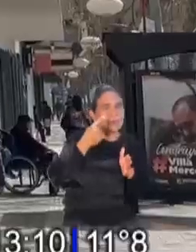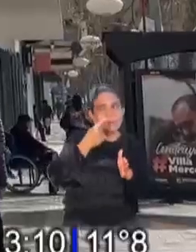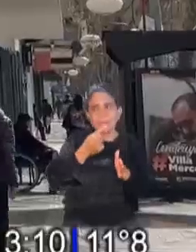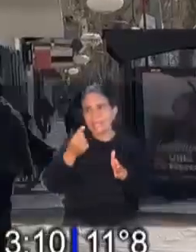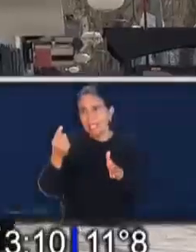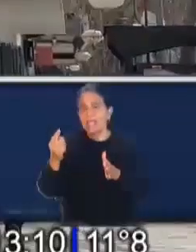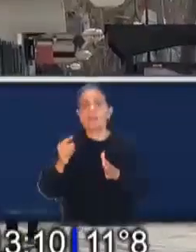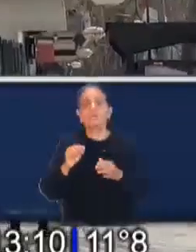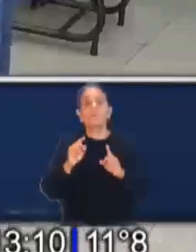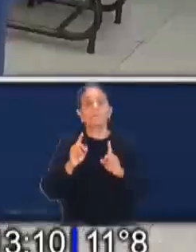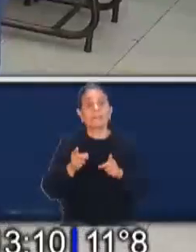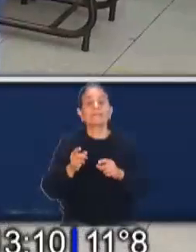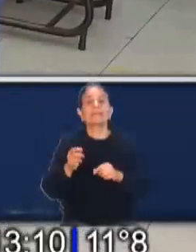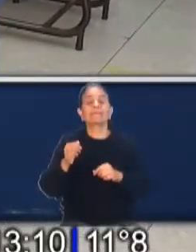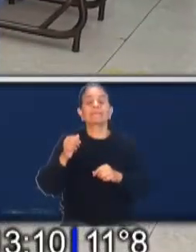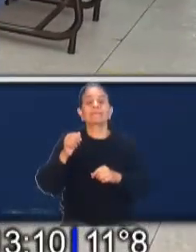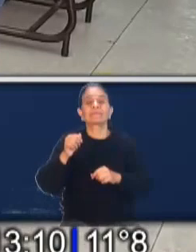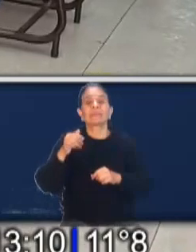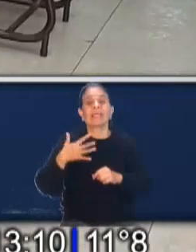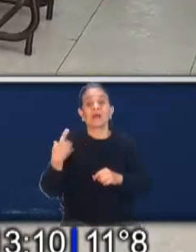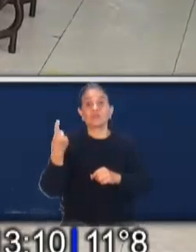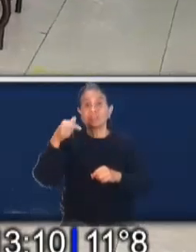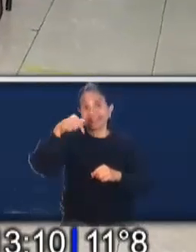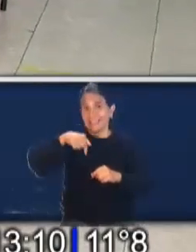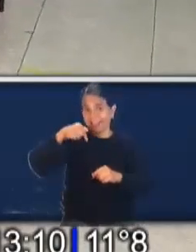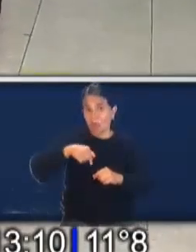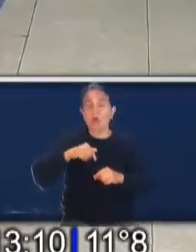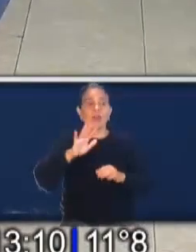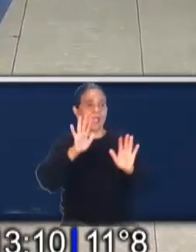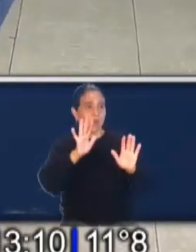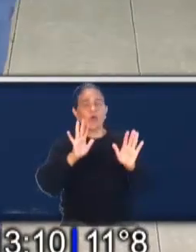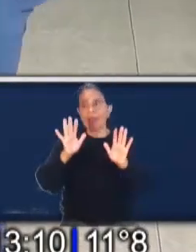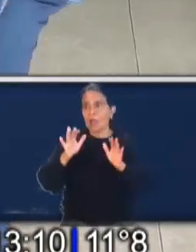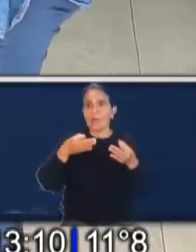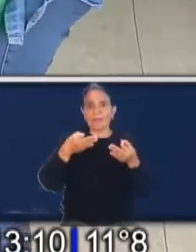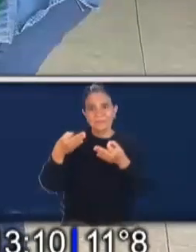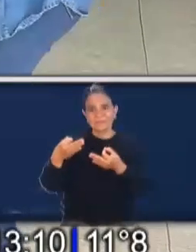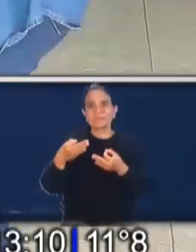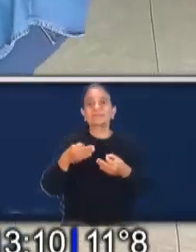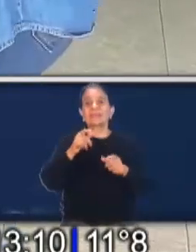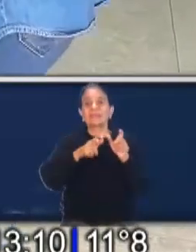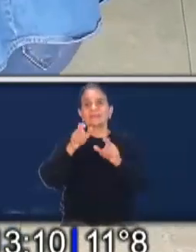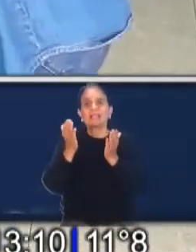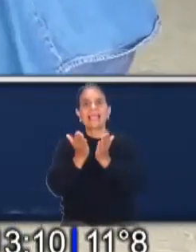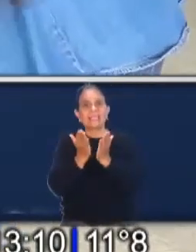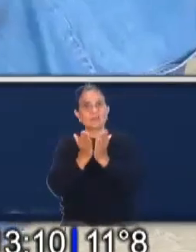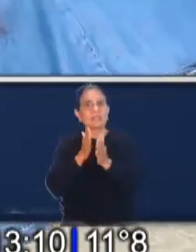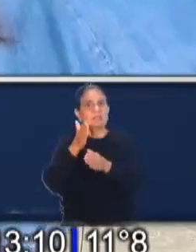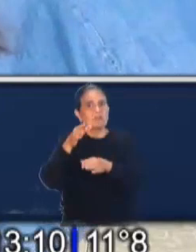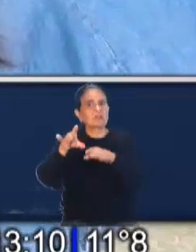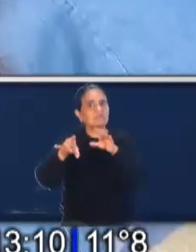con las actuales autoridades. Los estudiantes dieron una lección formidable y ahí estamos